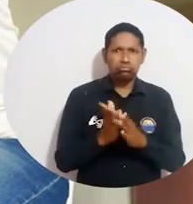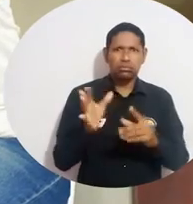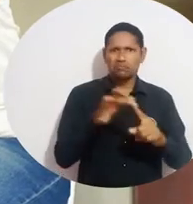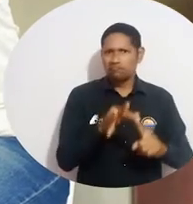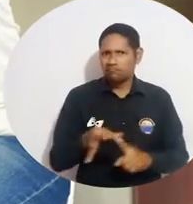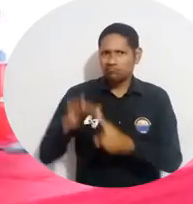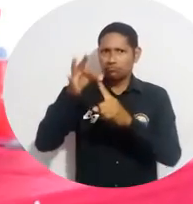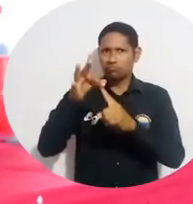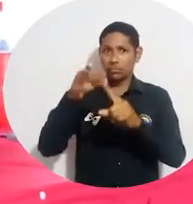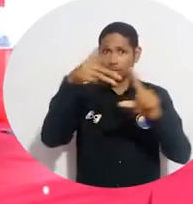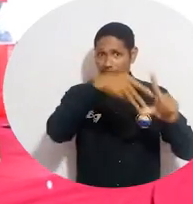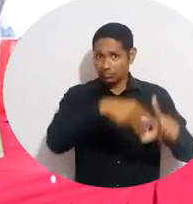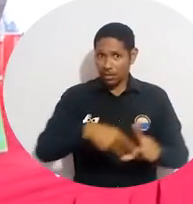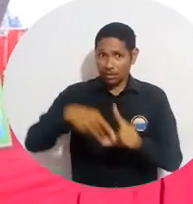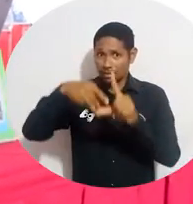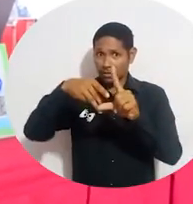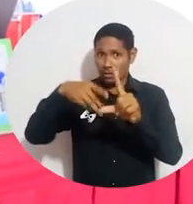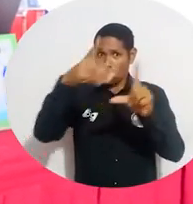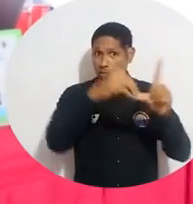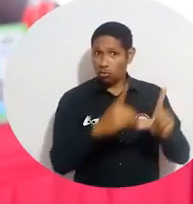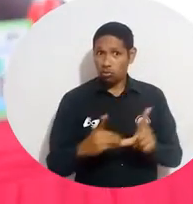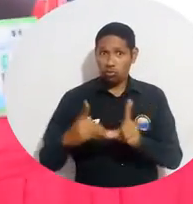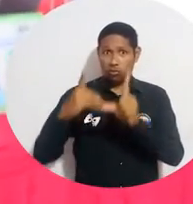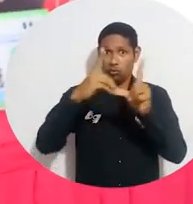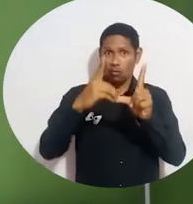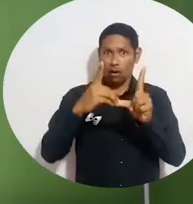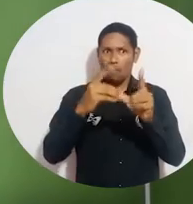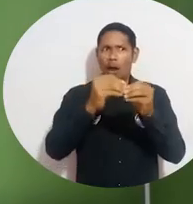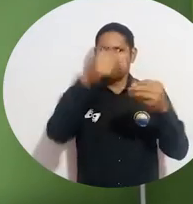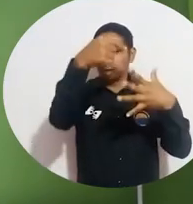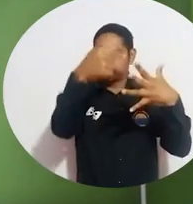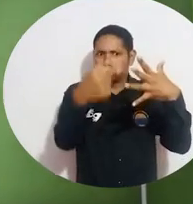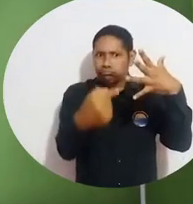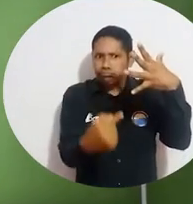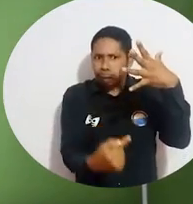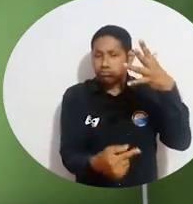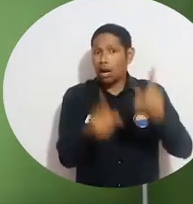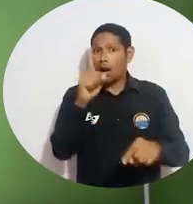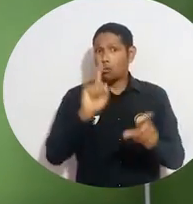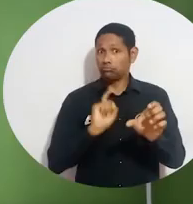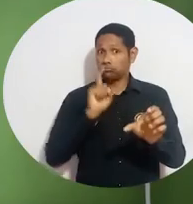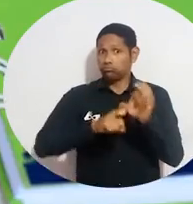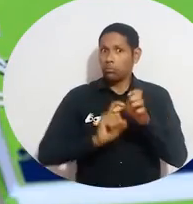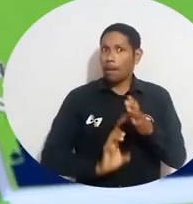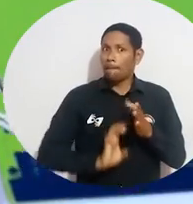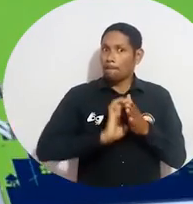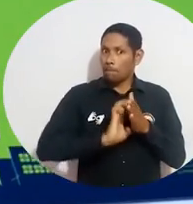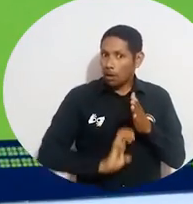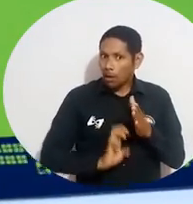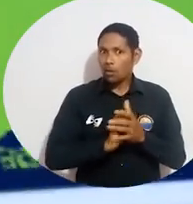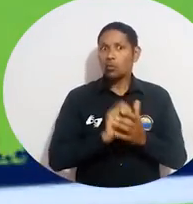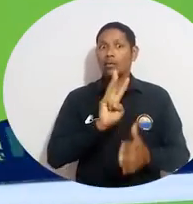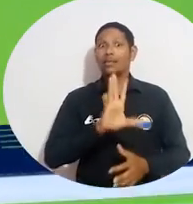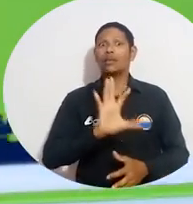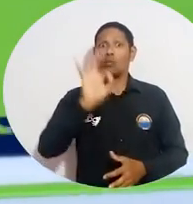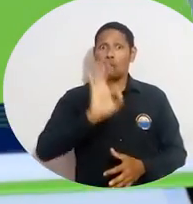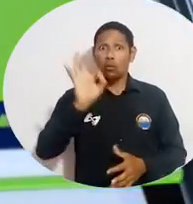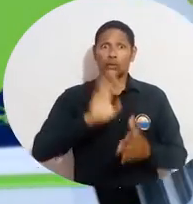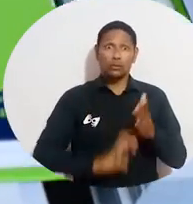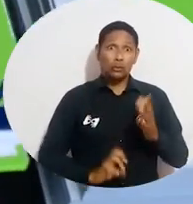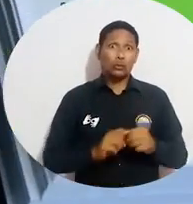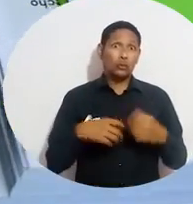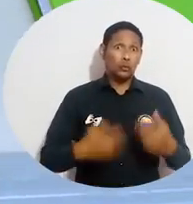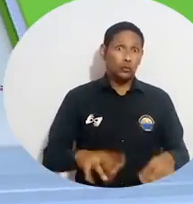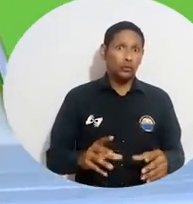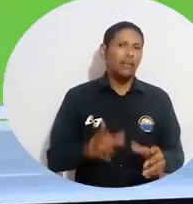nivel de especializaciones, maestrías y doctorados con importantes beneficios como descuentos en la matrícula de hasta el